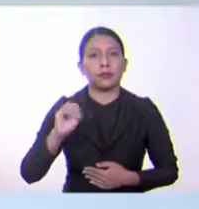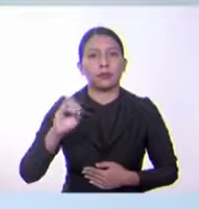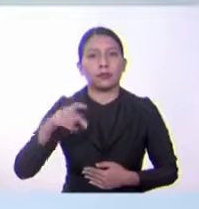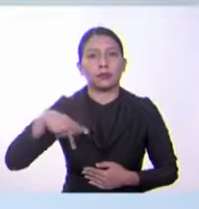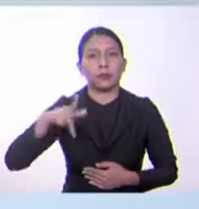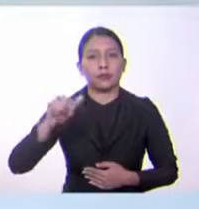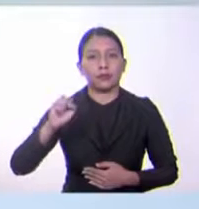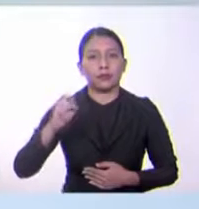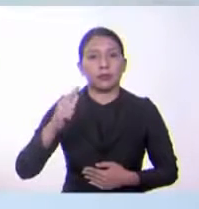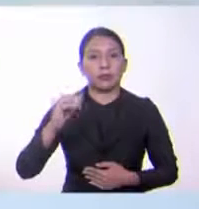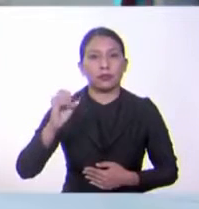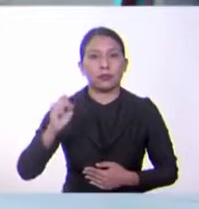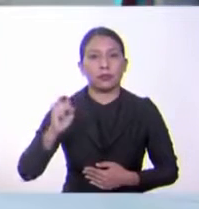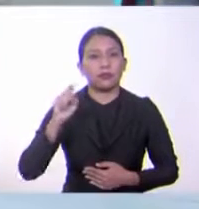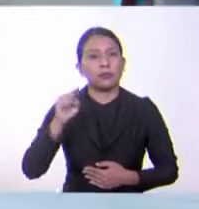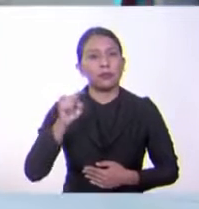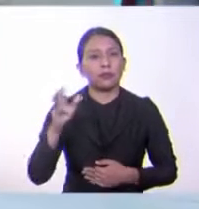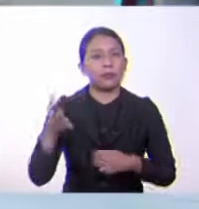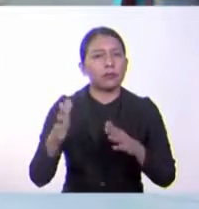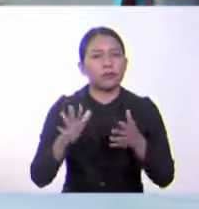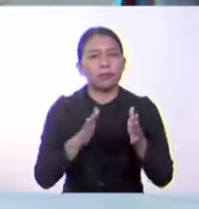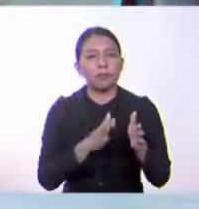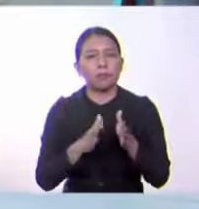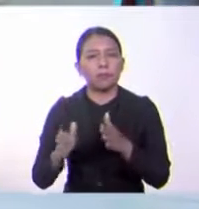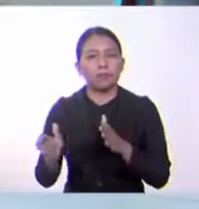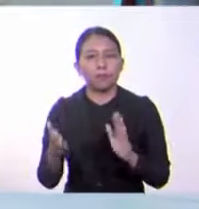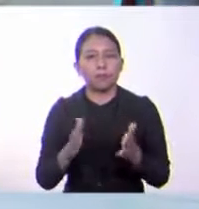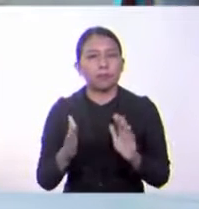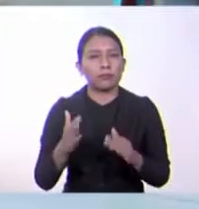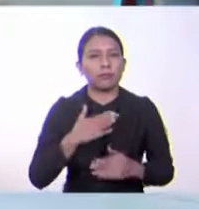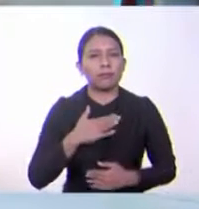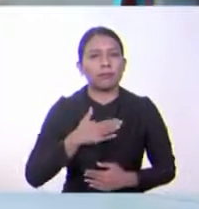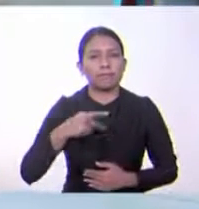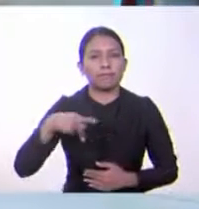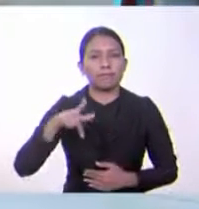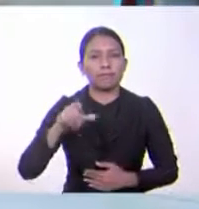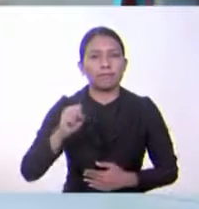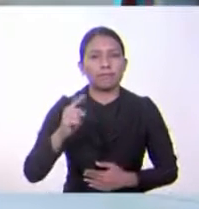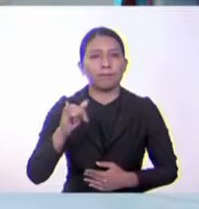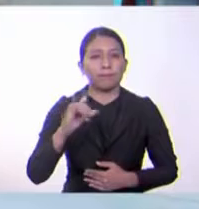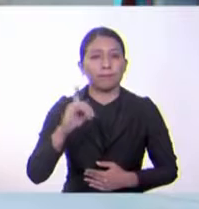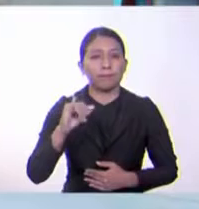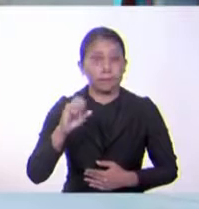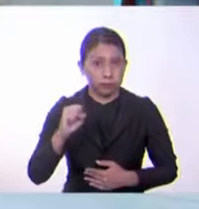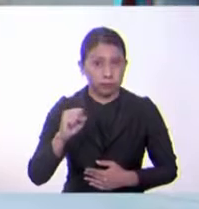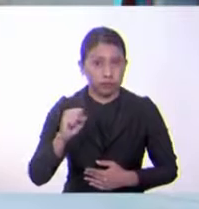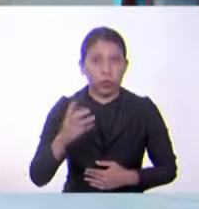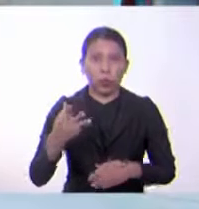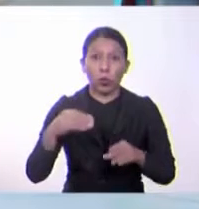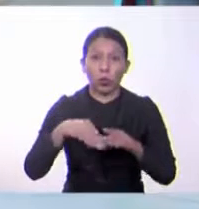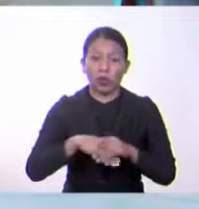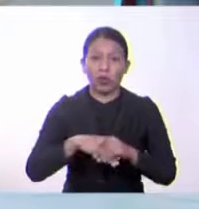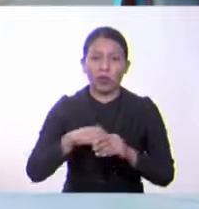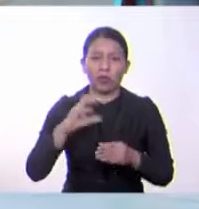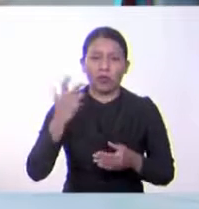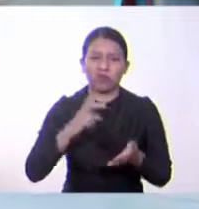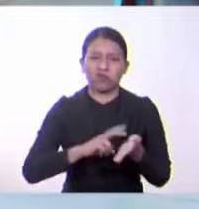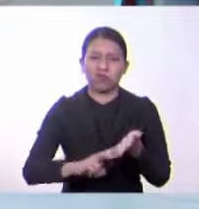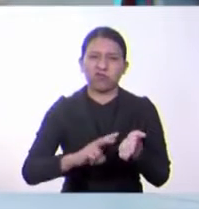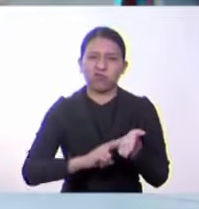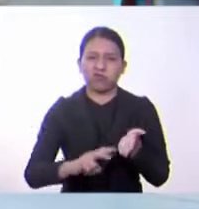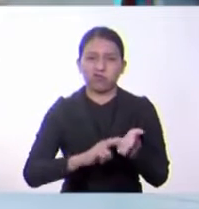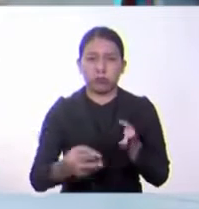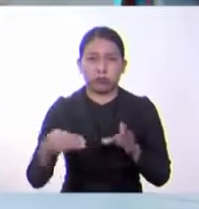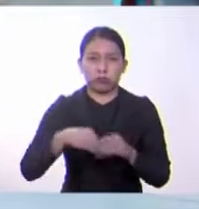los cromoplastos son unas estructuras que también son plastidios, pero que en lugar de guardar el pigmento verde de la clorofila,